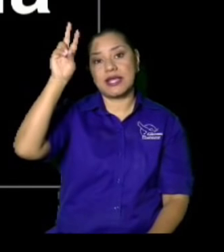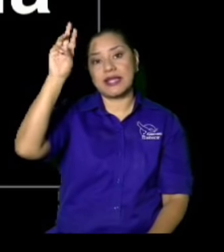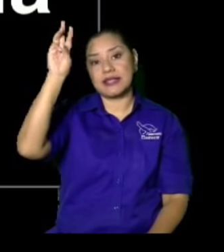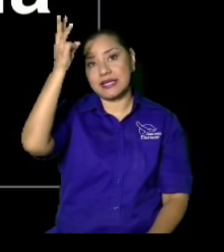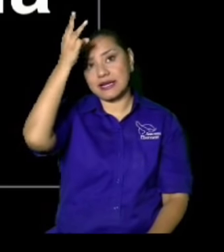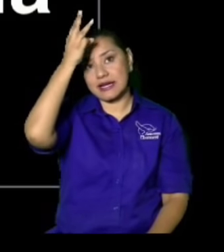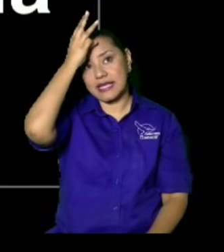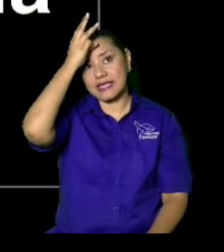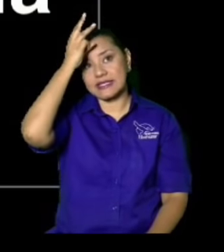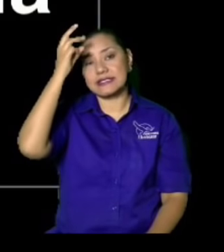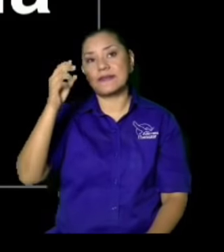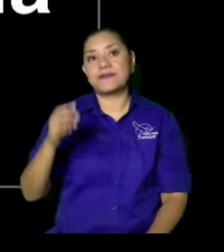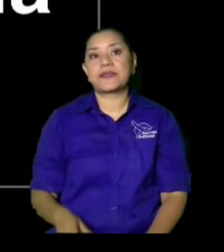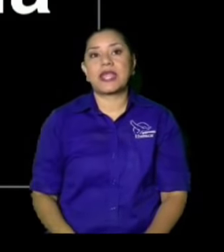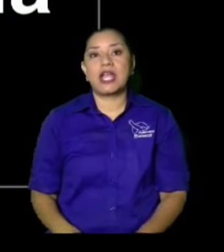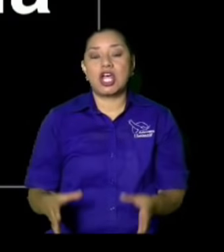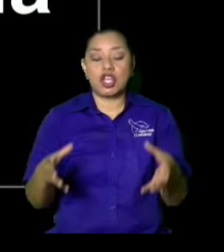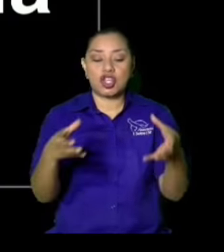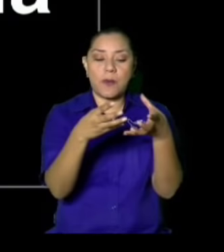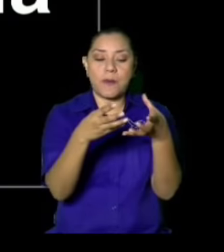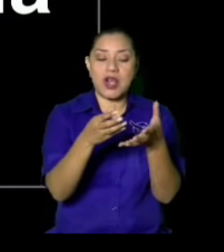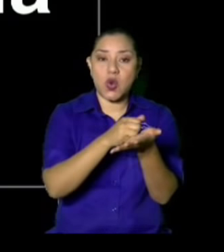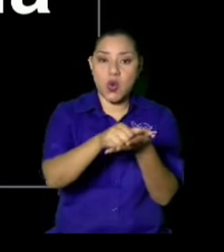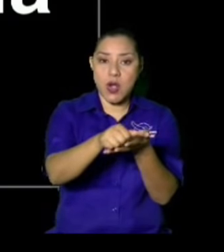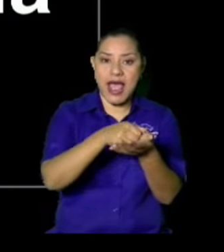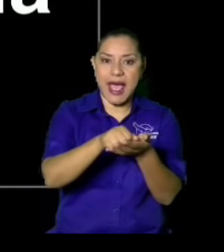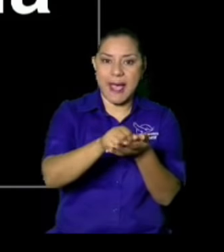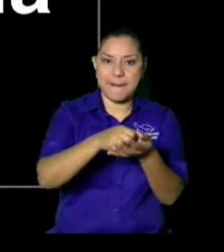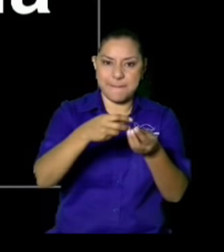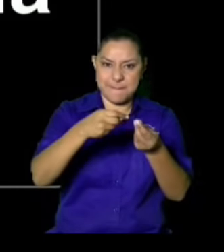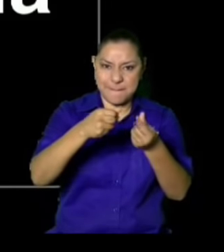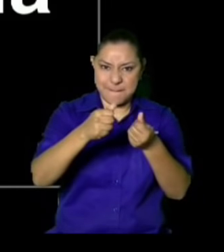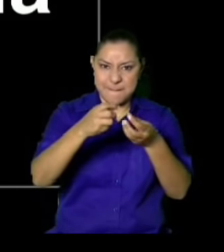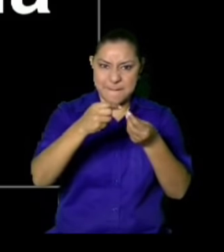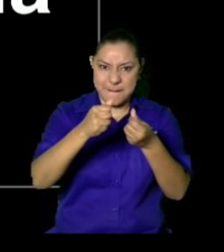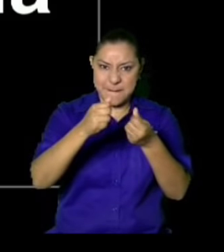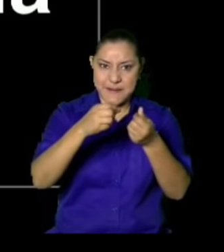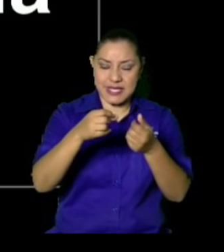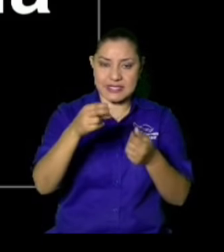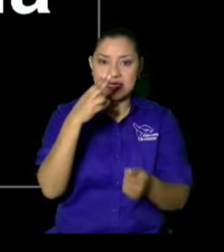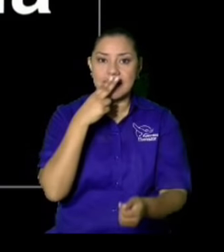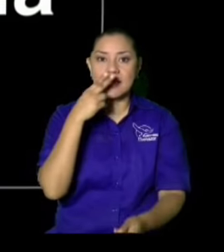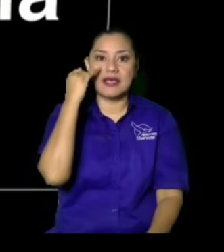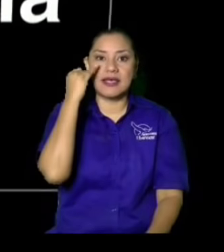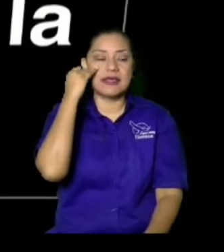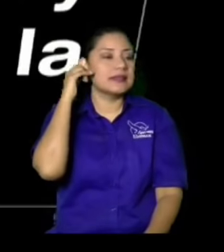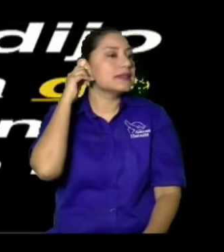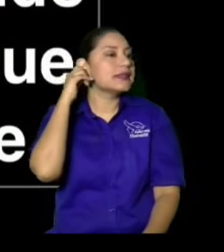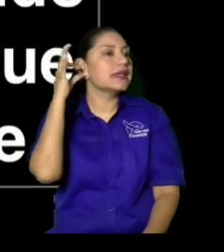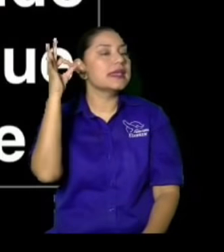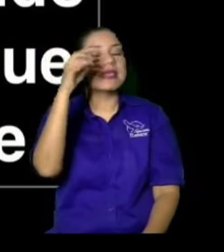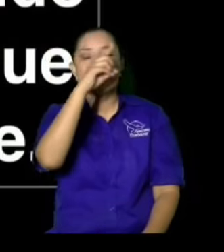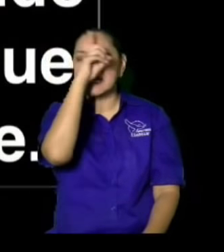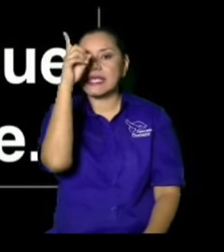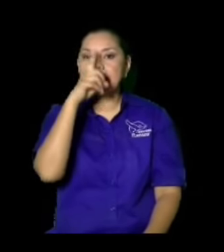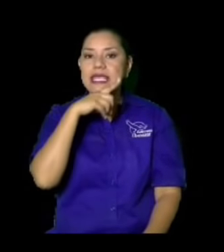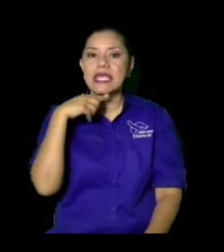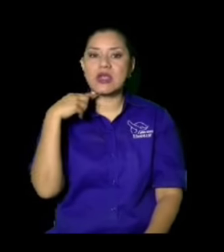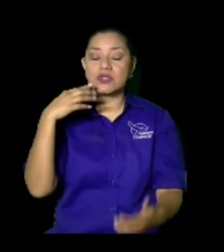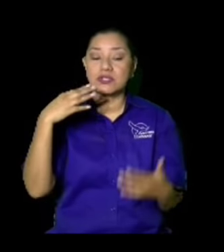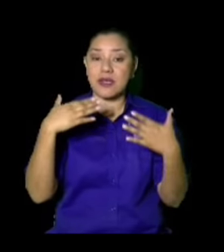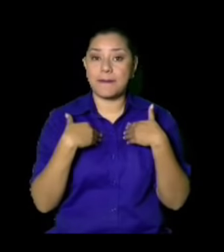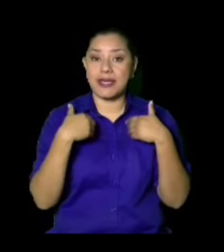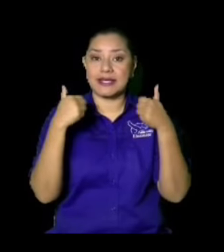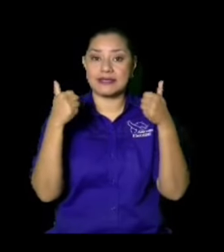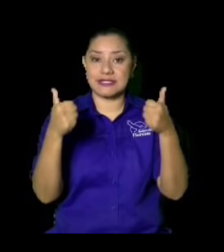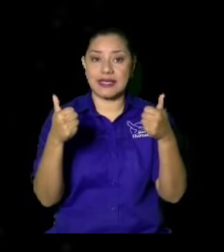úlcera y sanó. Una sanidad extraordinaria. ¿Cuánto dan gloria a Dios? Y solo termino ya, para que queremos ministrar